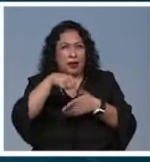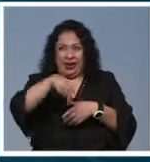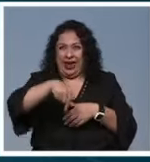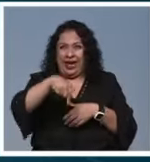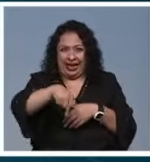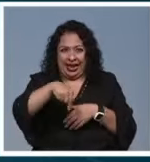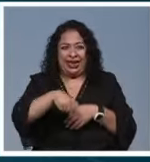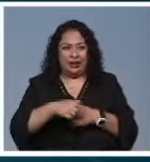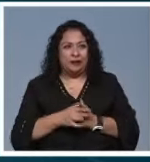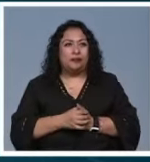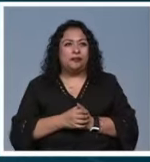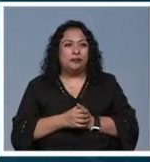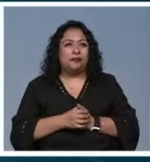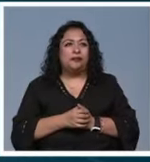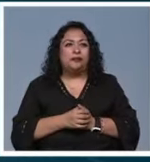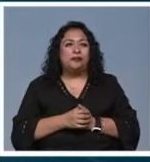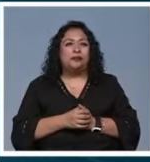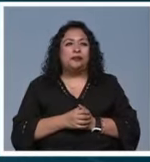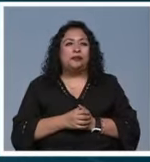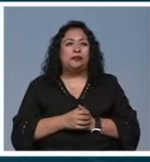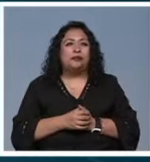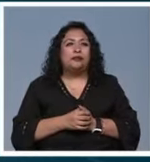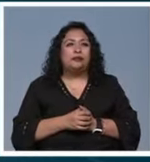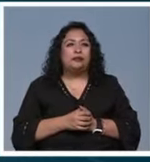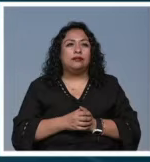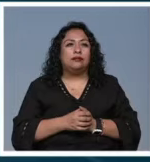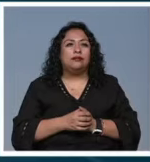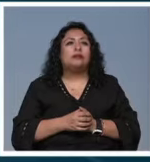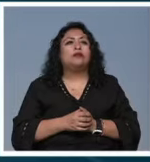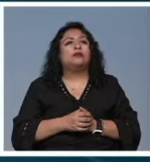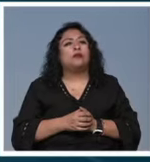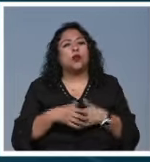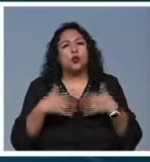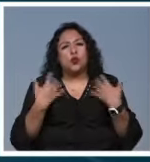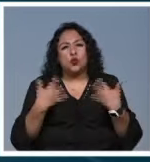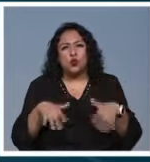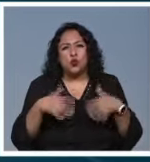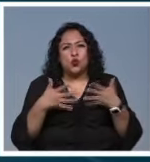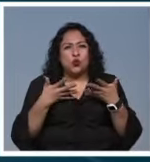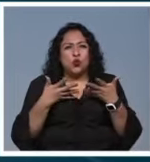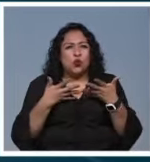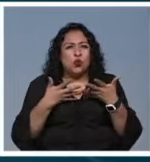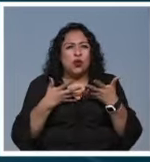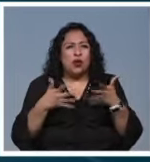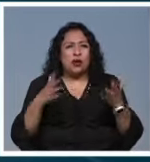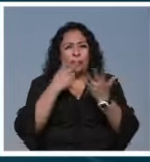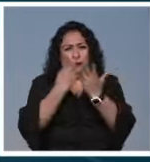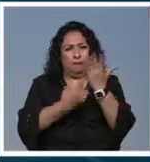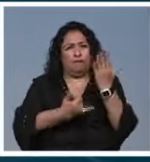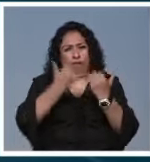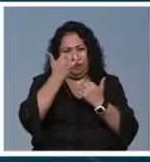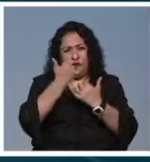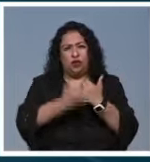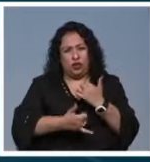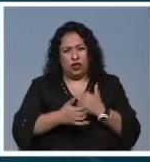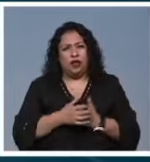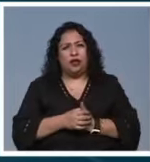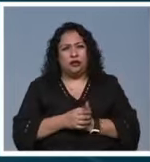¿no? Que de las grandes ideas, de los grandes proyectos